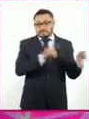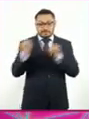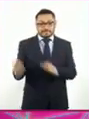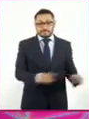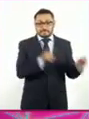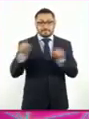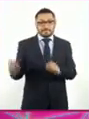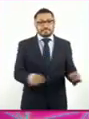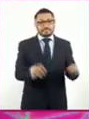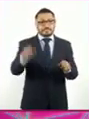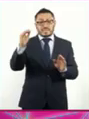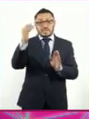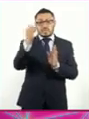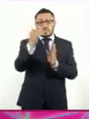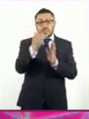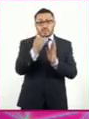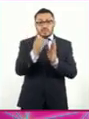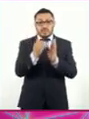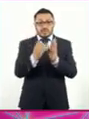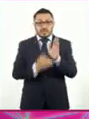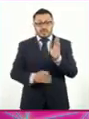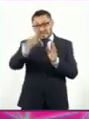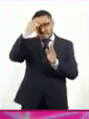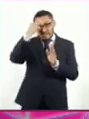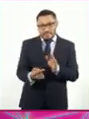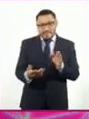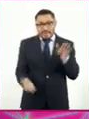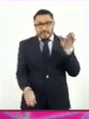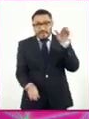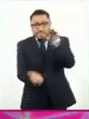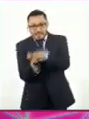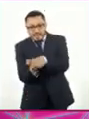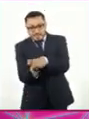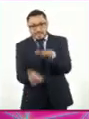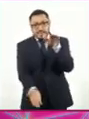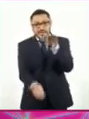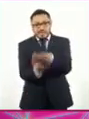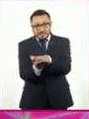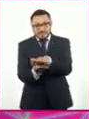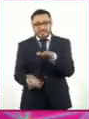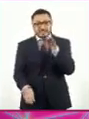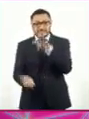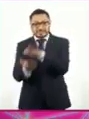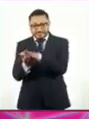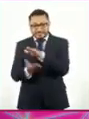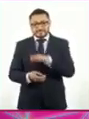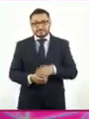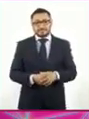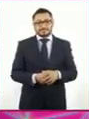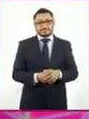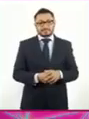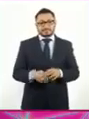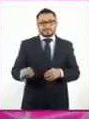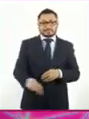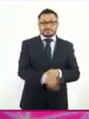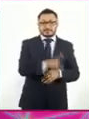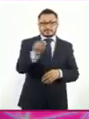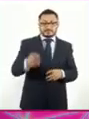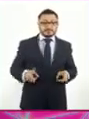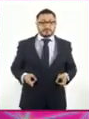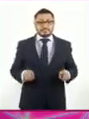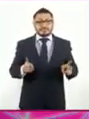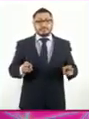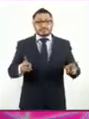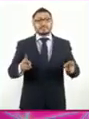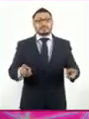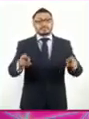transportadora se disminuye su velocidad para que se empalmen los pliegos al chocar unos con otros. Luego de ser cortados,